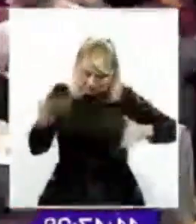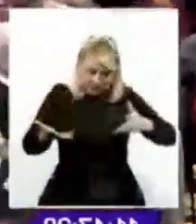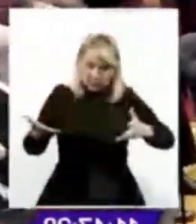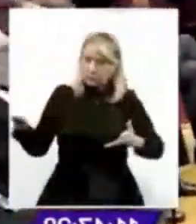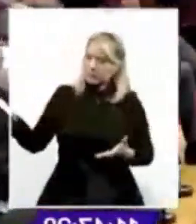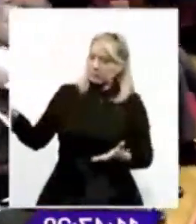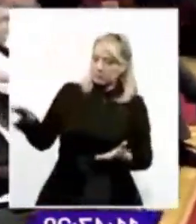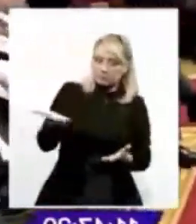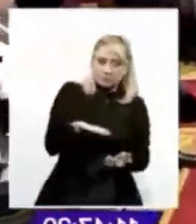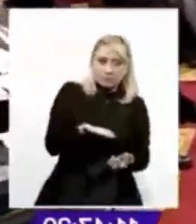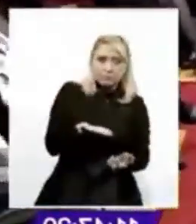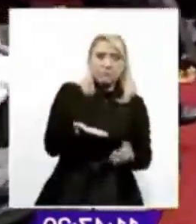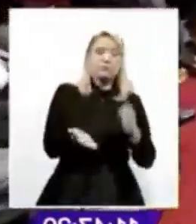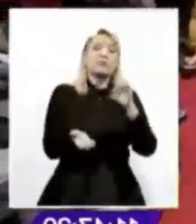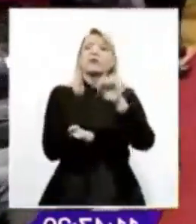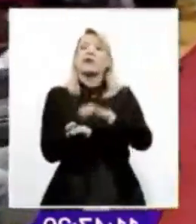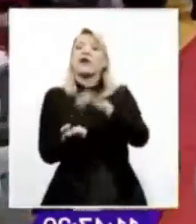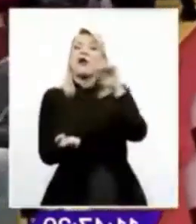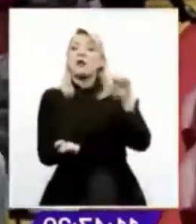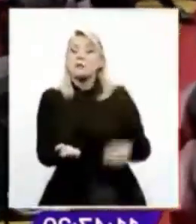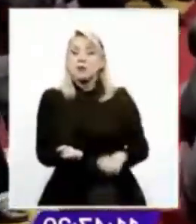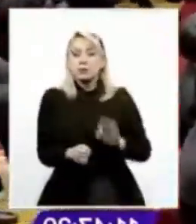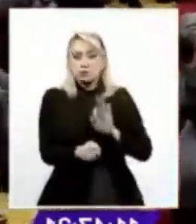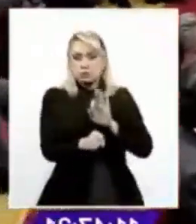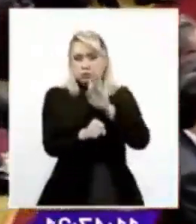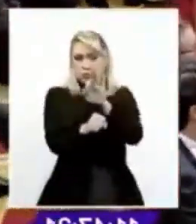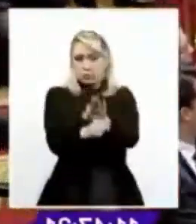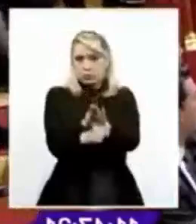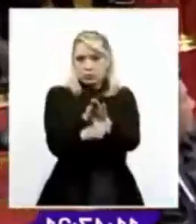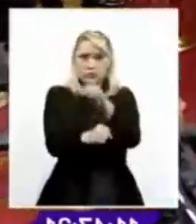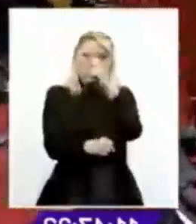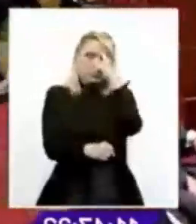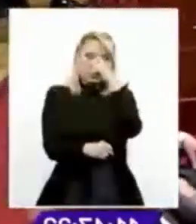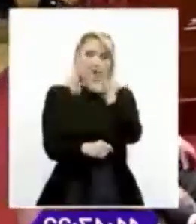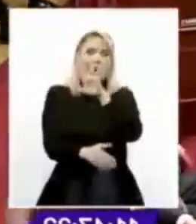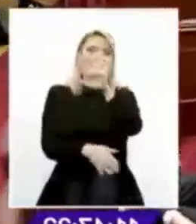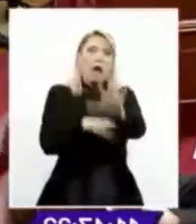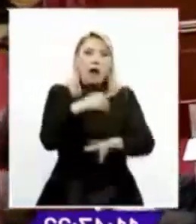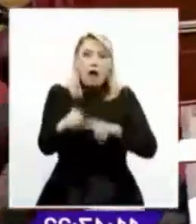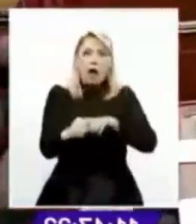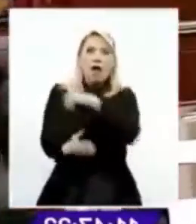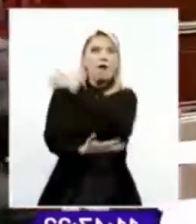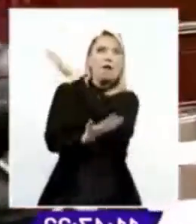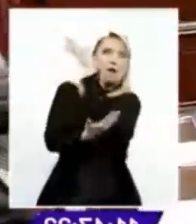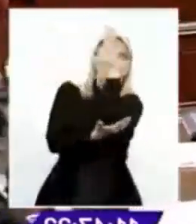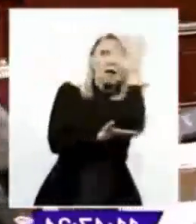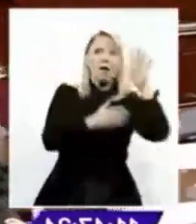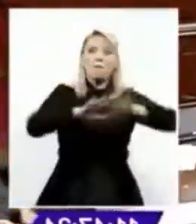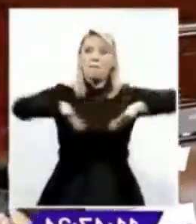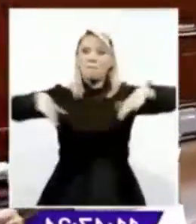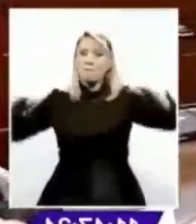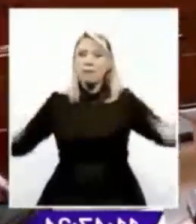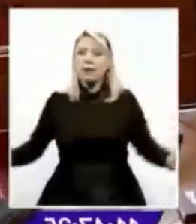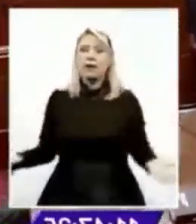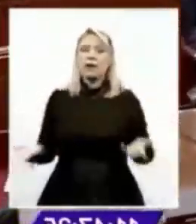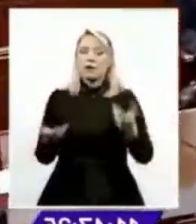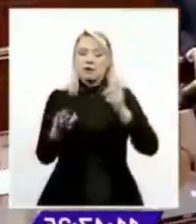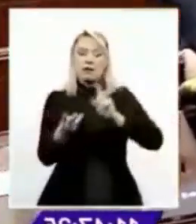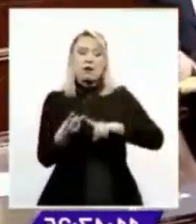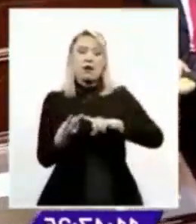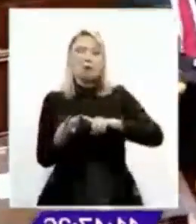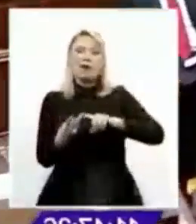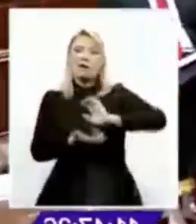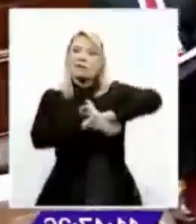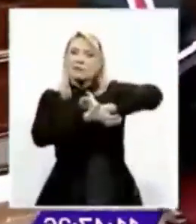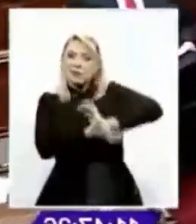como los relacionados con la protección de la naturaleza y el medio ambiente, la prueba de la discriminación o